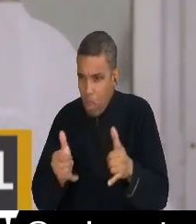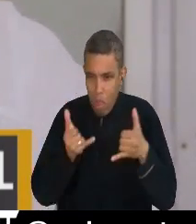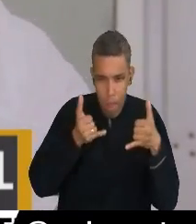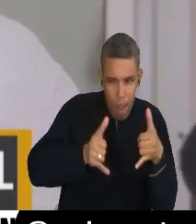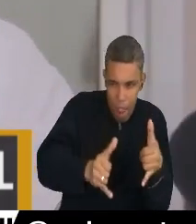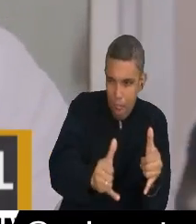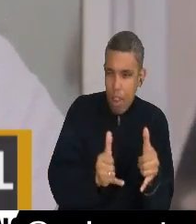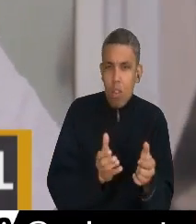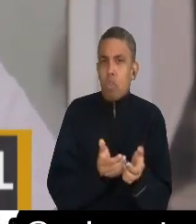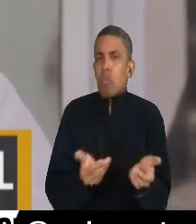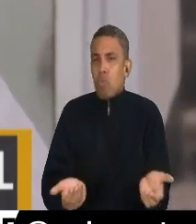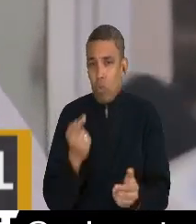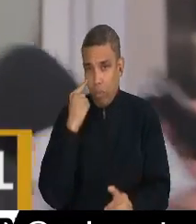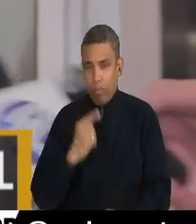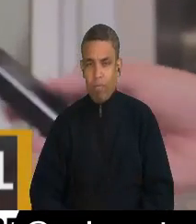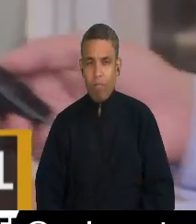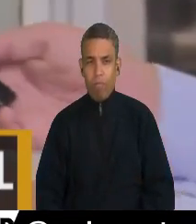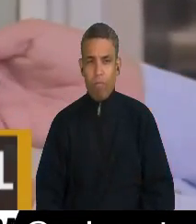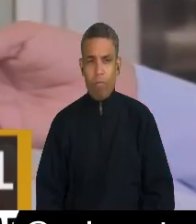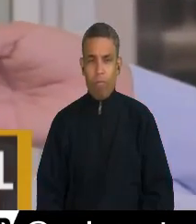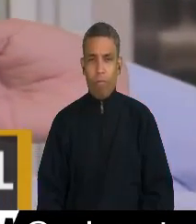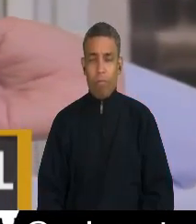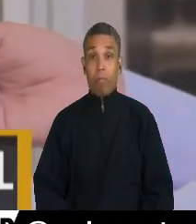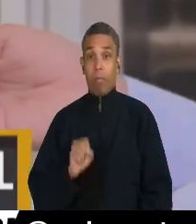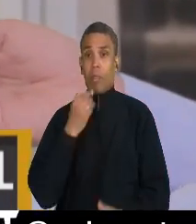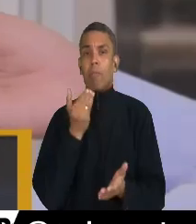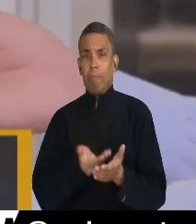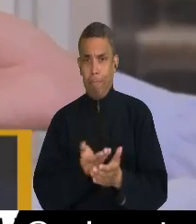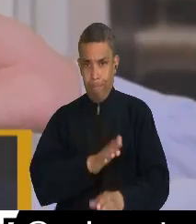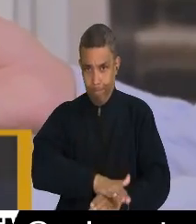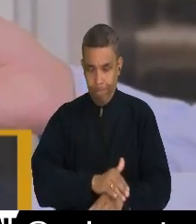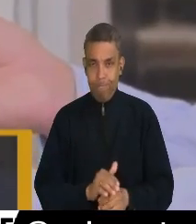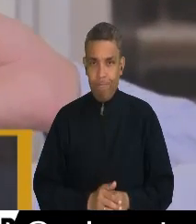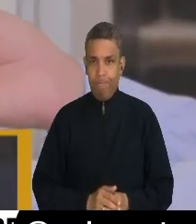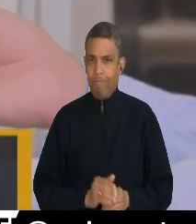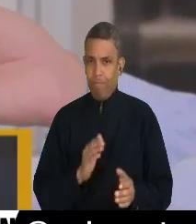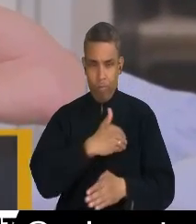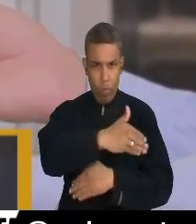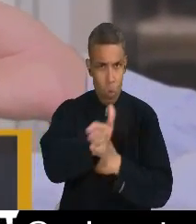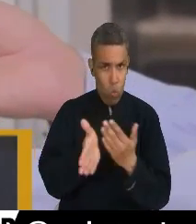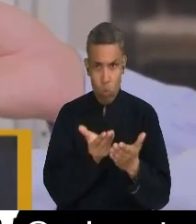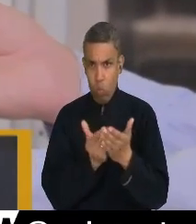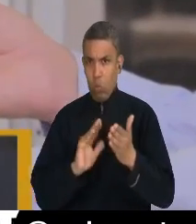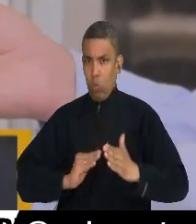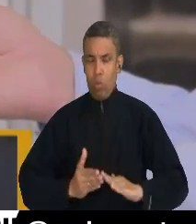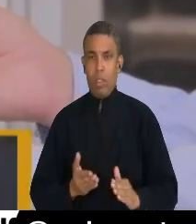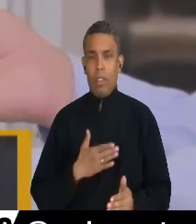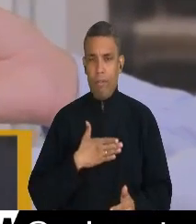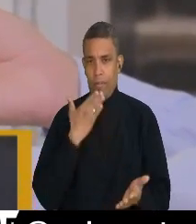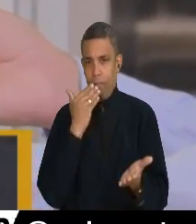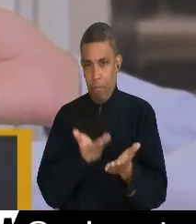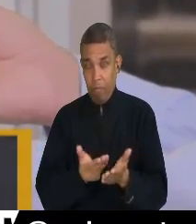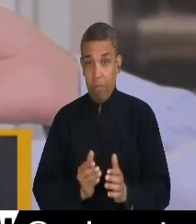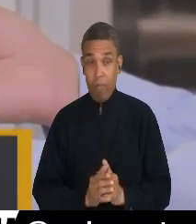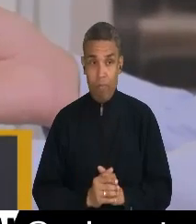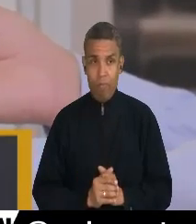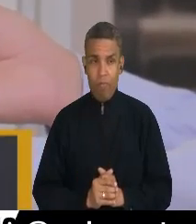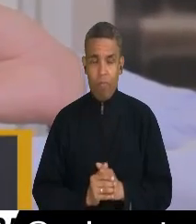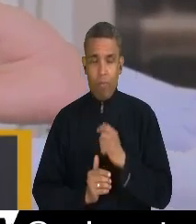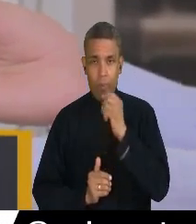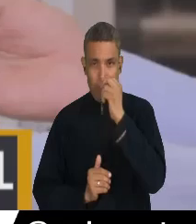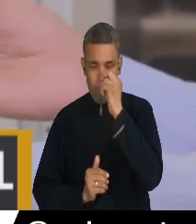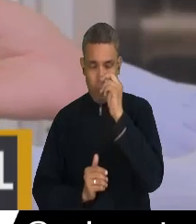para evitar estos hechos? Sí, buenas tardes a todos. Para comentarles que ya, por lo menos a nivel de lo que es